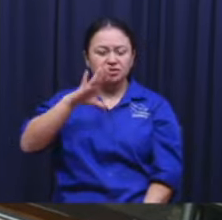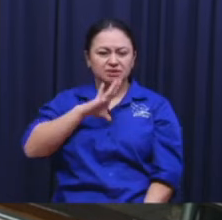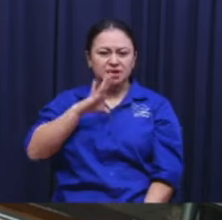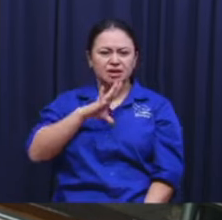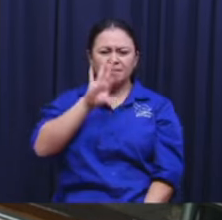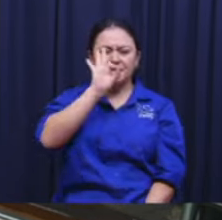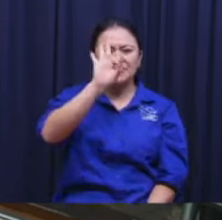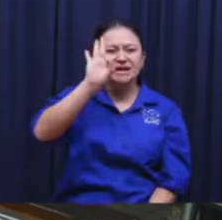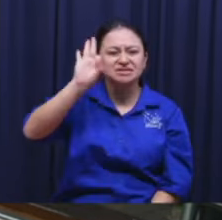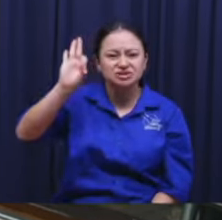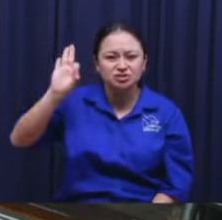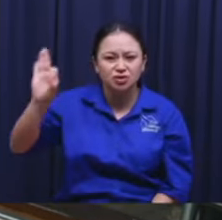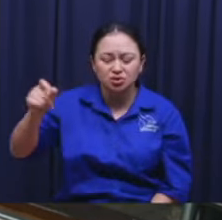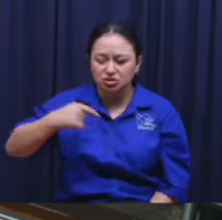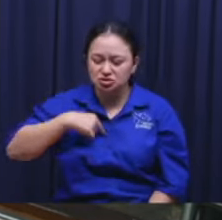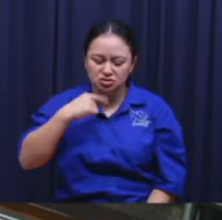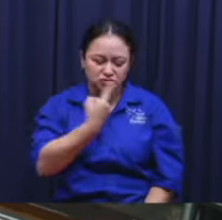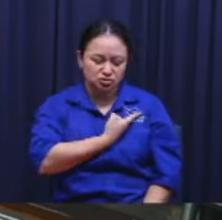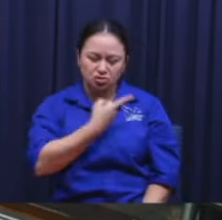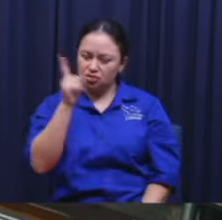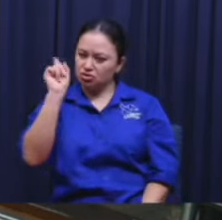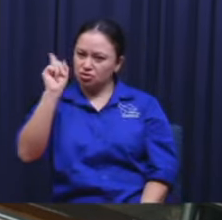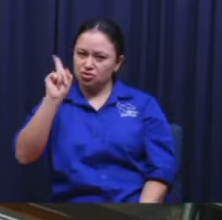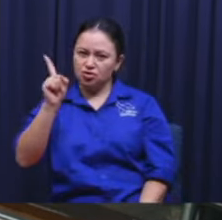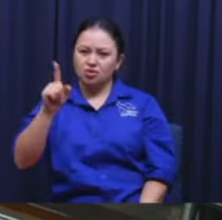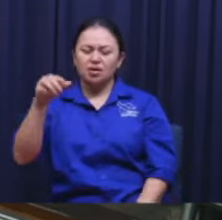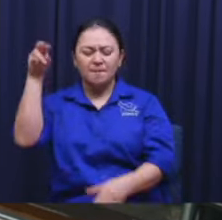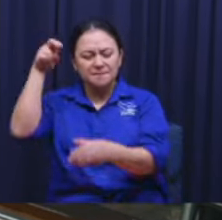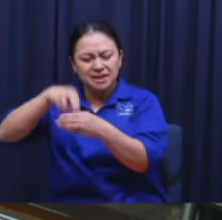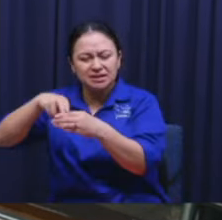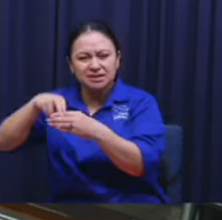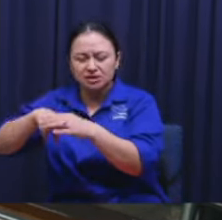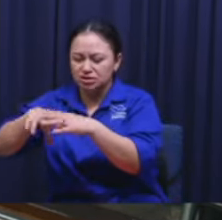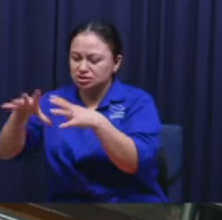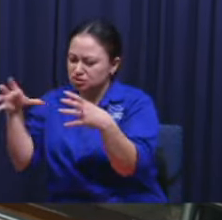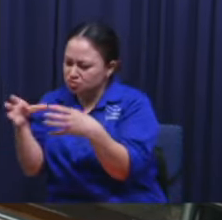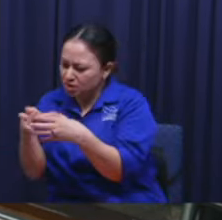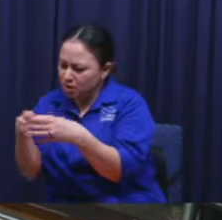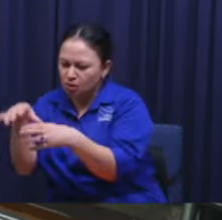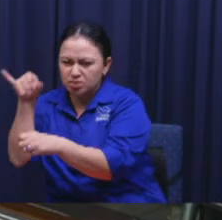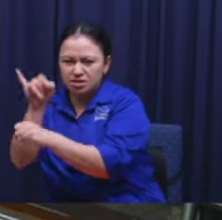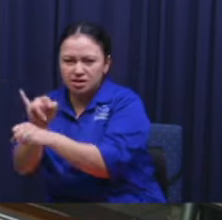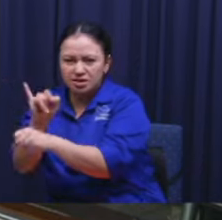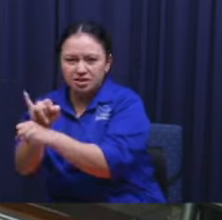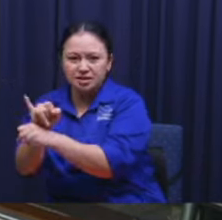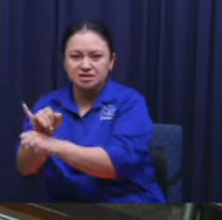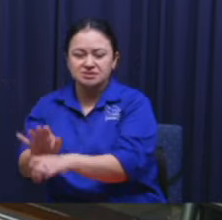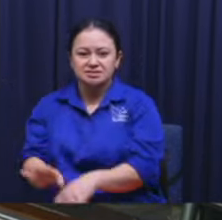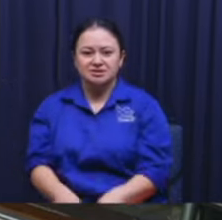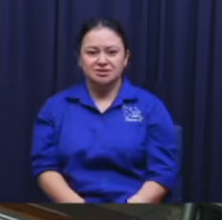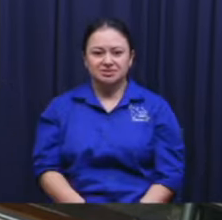estoy solo, tengo pastor, pertenezco a una congregación, no soy cristiano saltamontes.